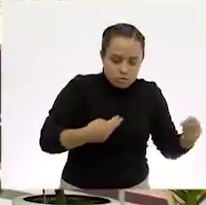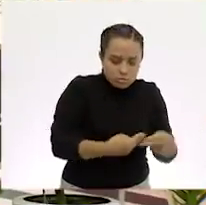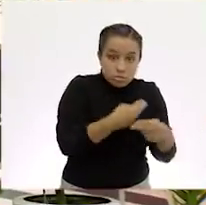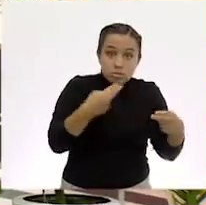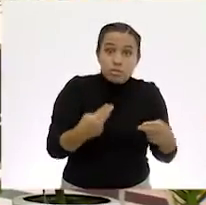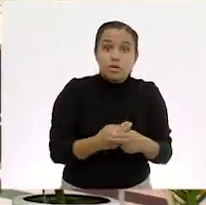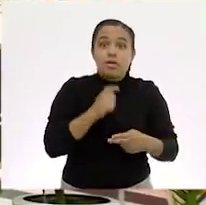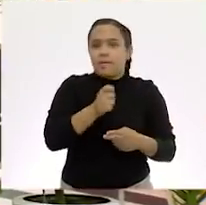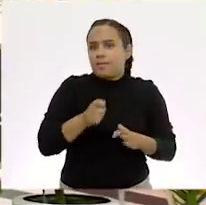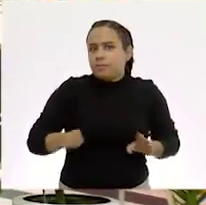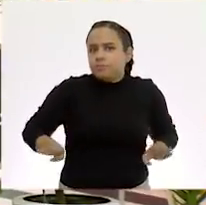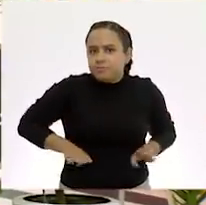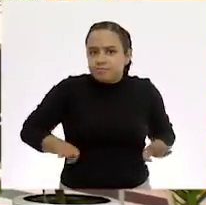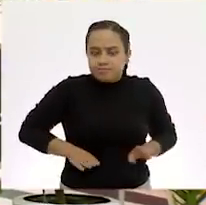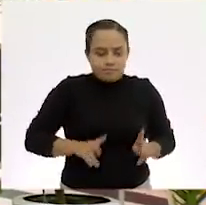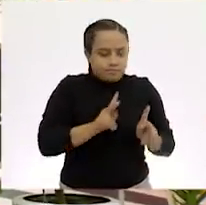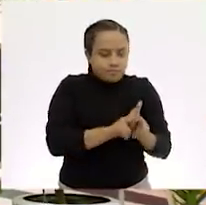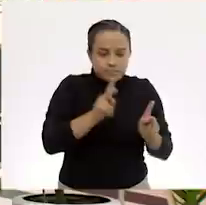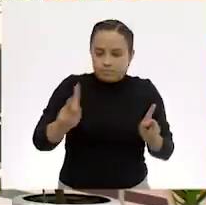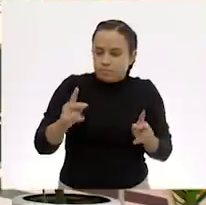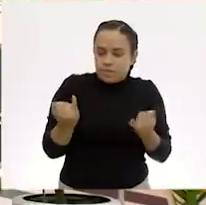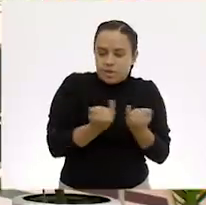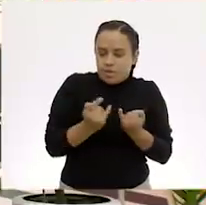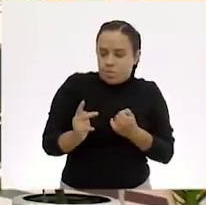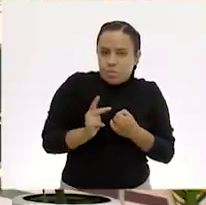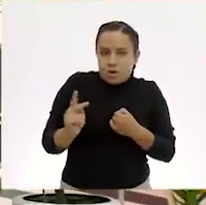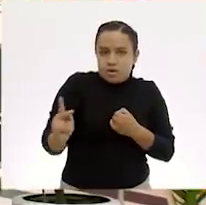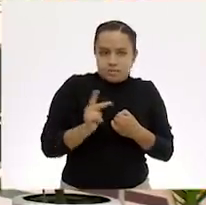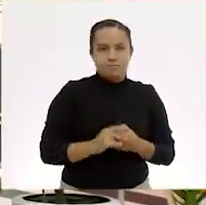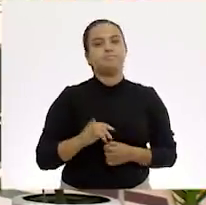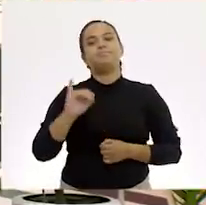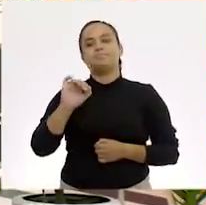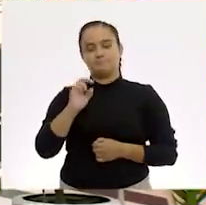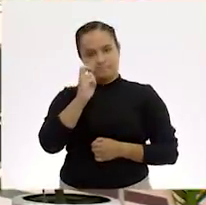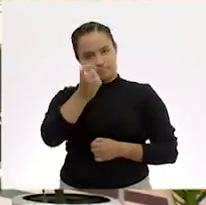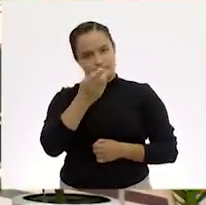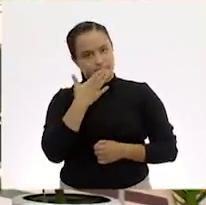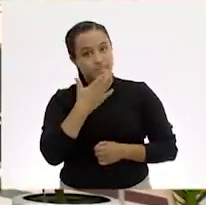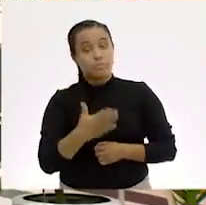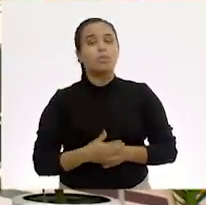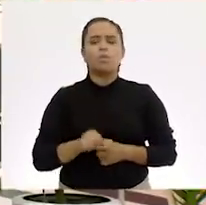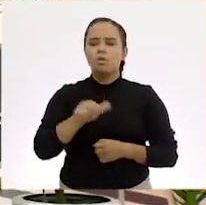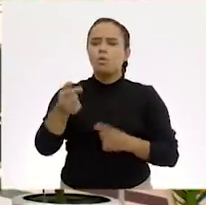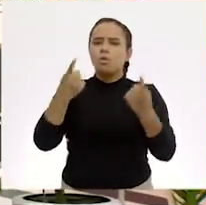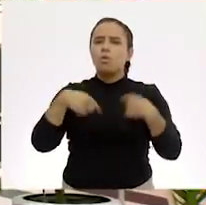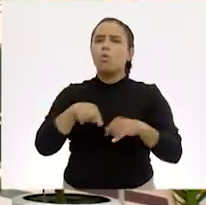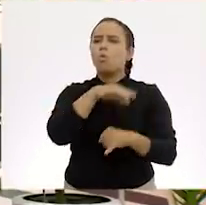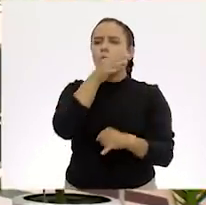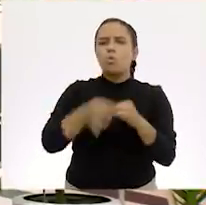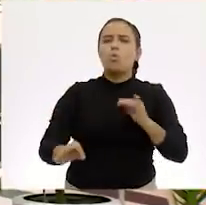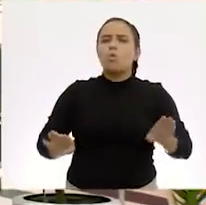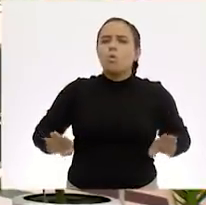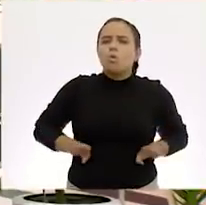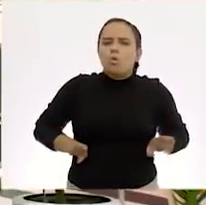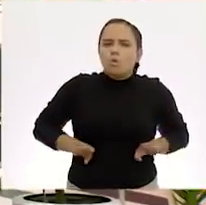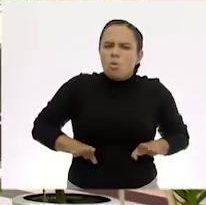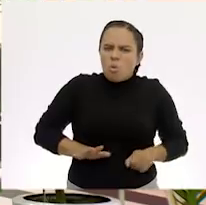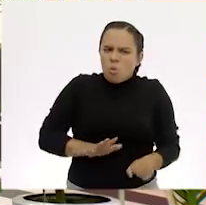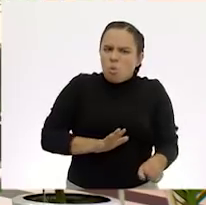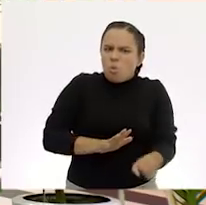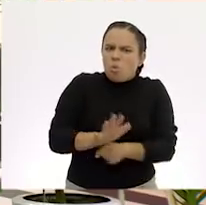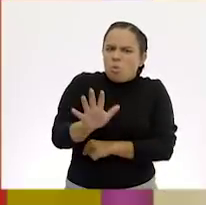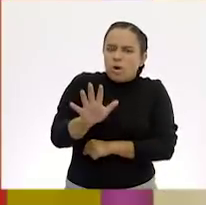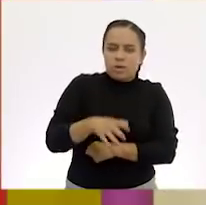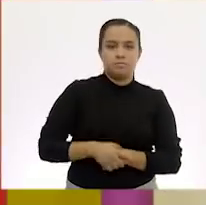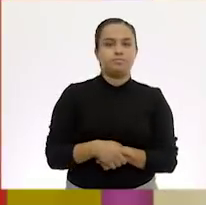que tengan características muy similares a nosotros. Sí, es muy cierto. Y la última característica, entonces, ¿cuál sería?